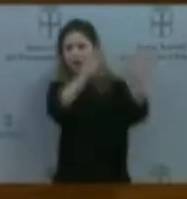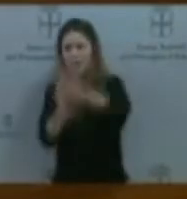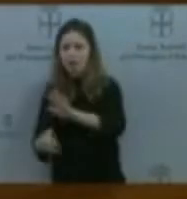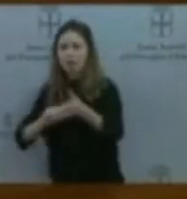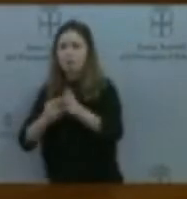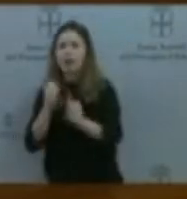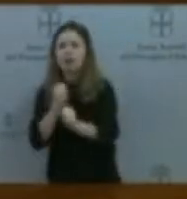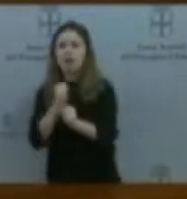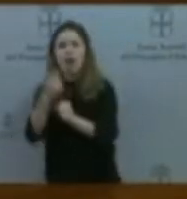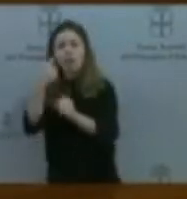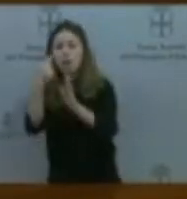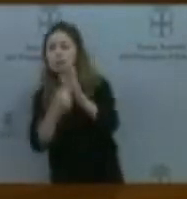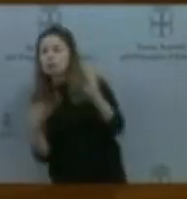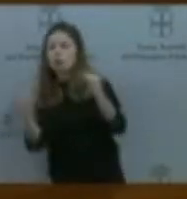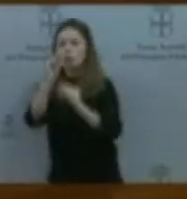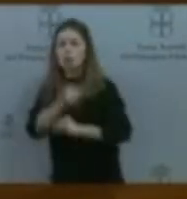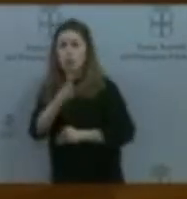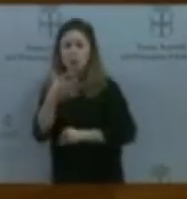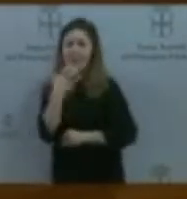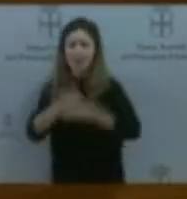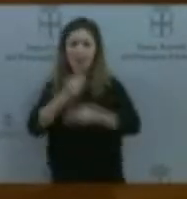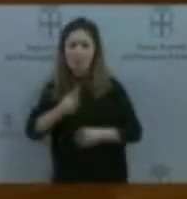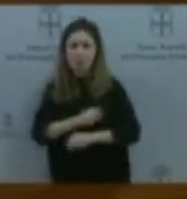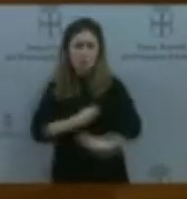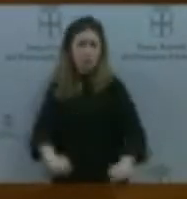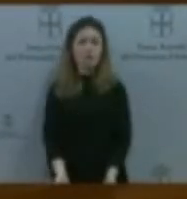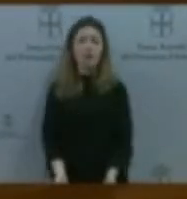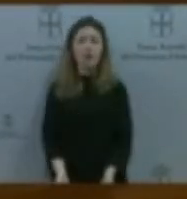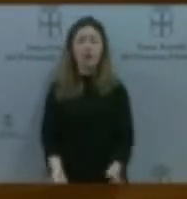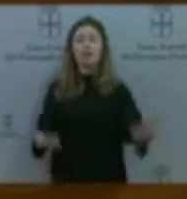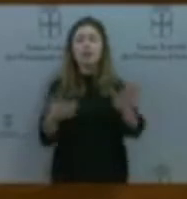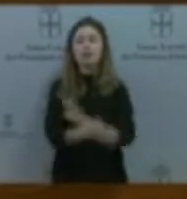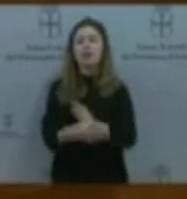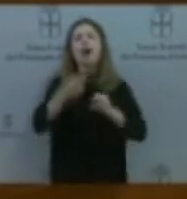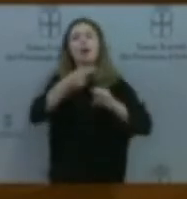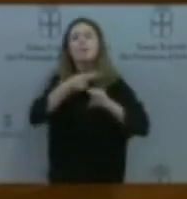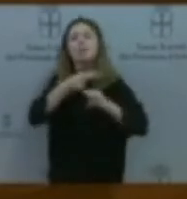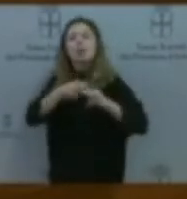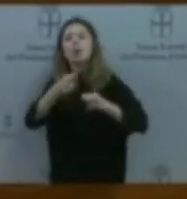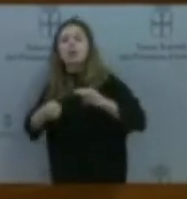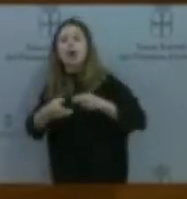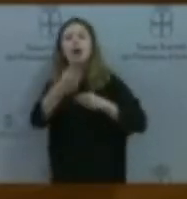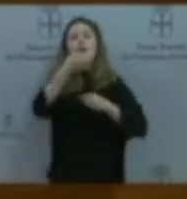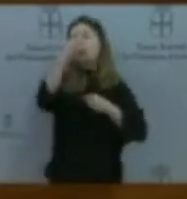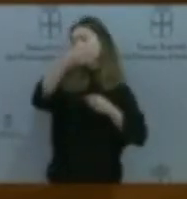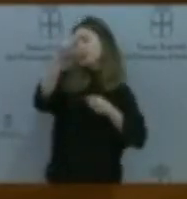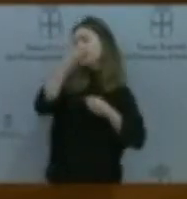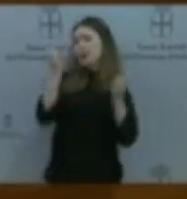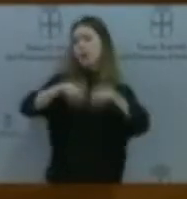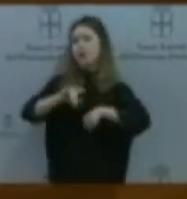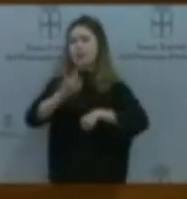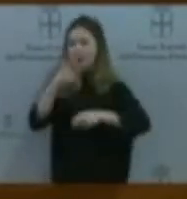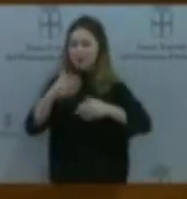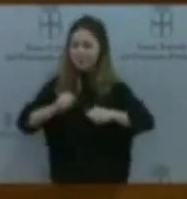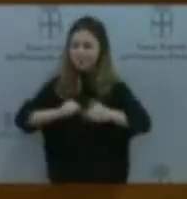imposible. Si no es una política de palabras de grandes acuerdos sin concreción. Con lo cual, compartimos